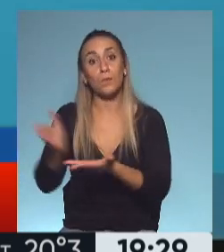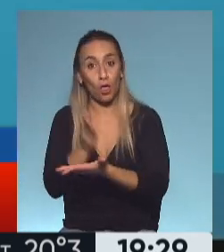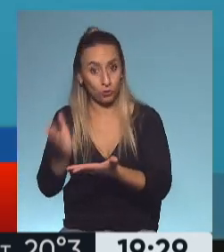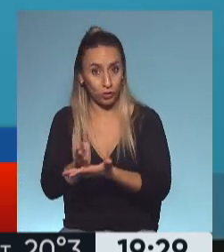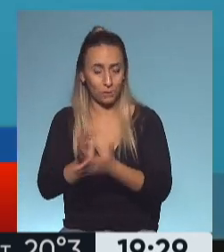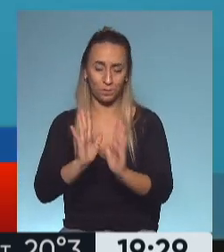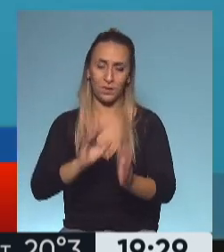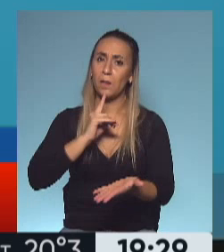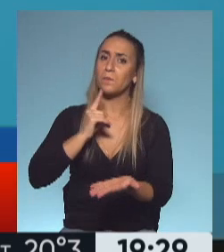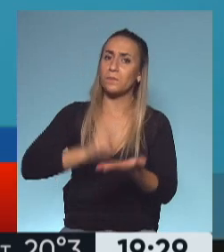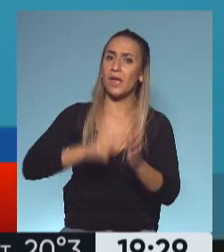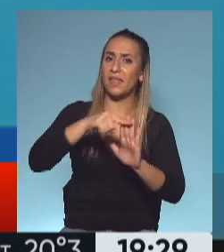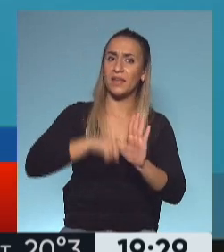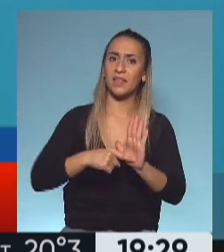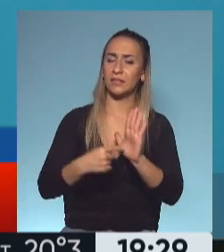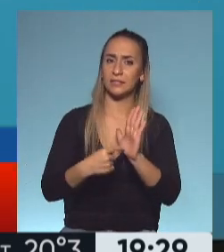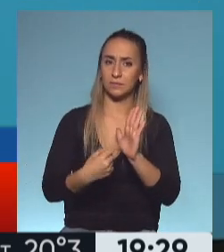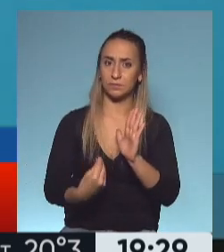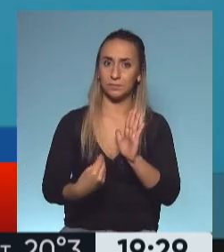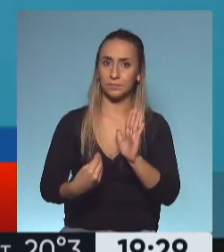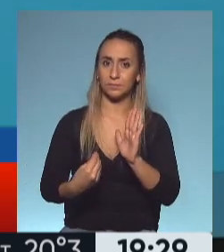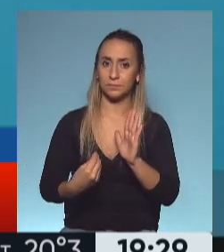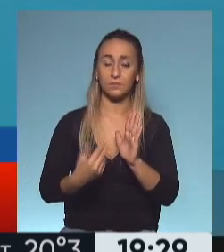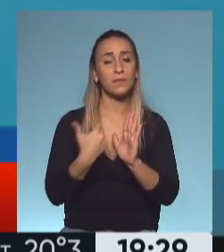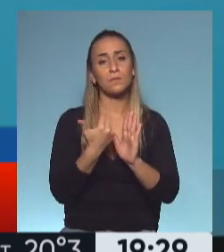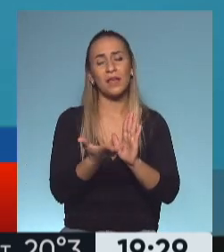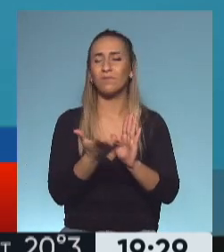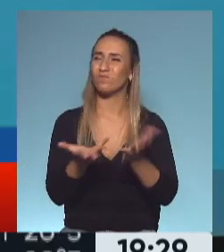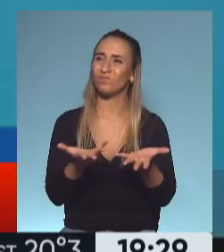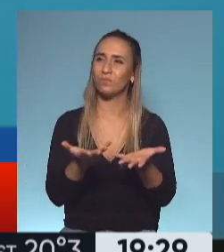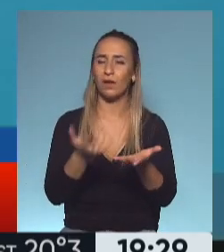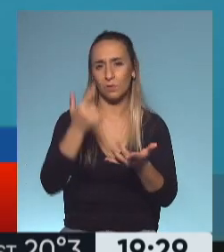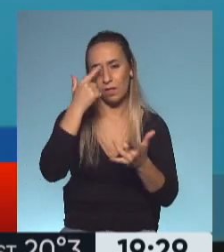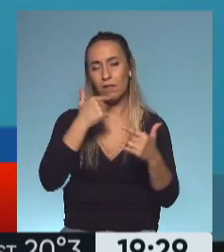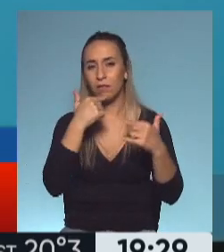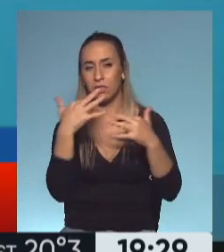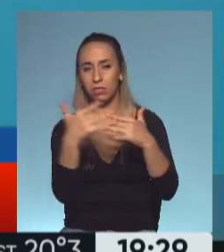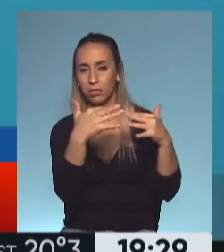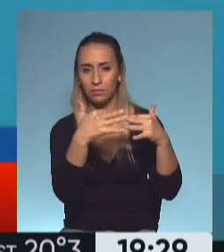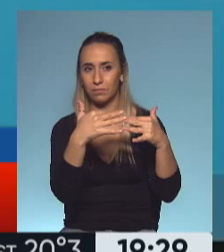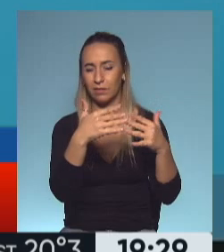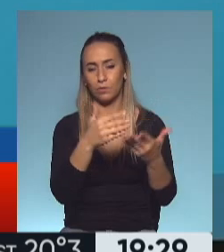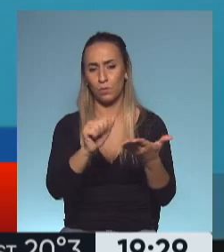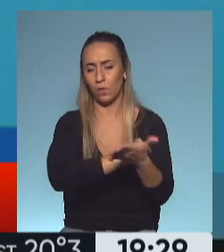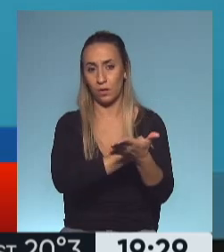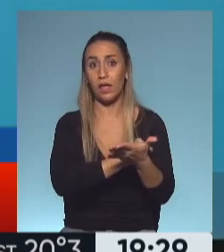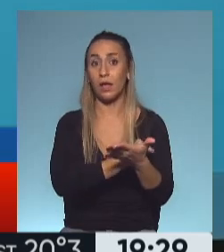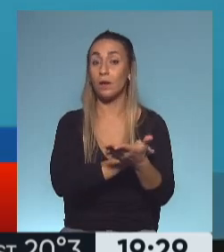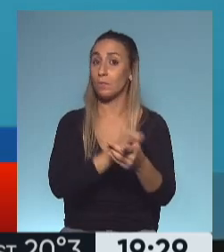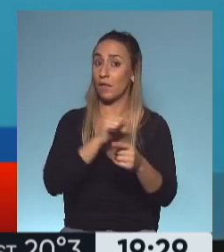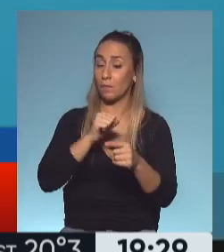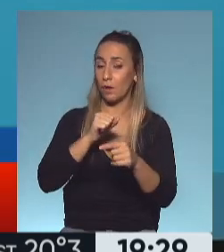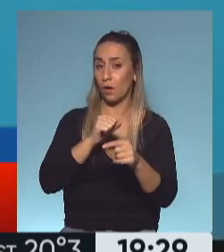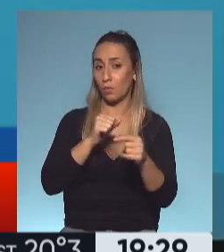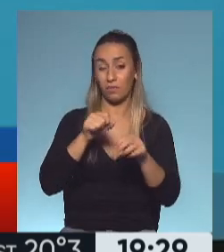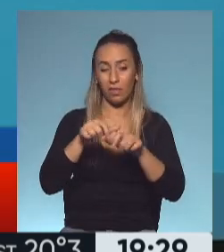medidas destinadas a mitigar, a morigerar los efectos de la pandemia sobre